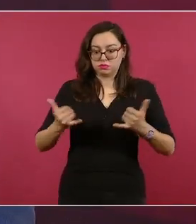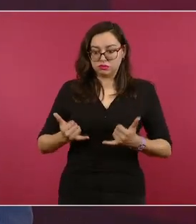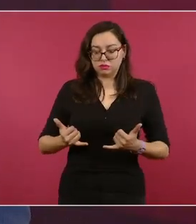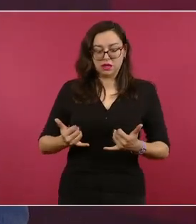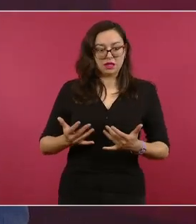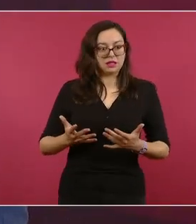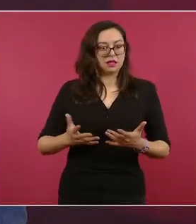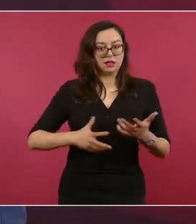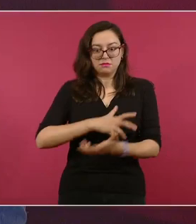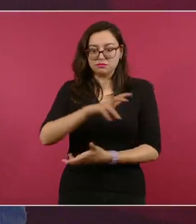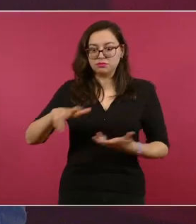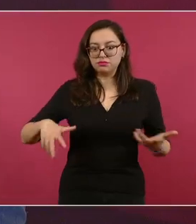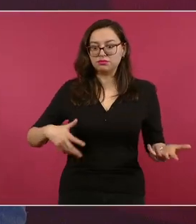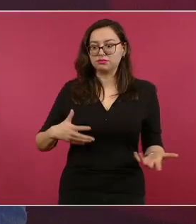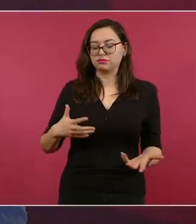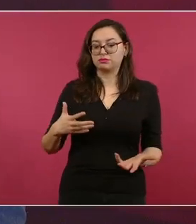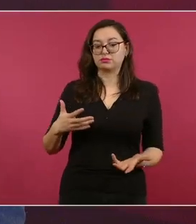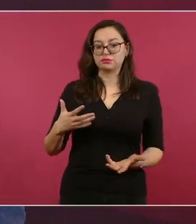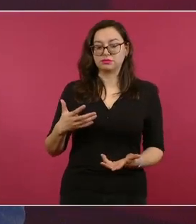rebelde,